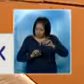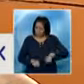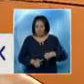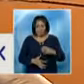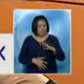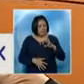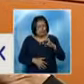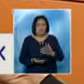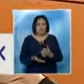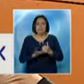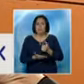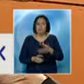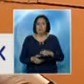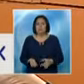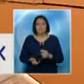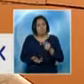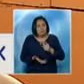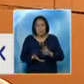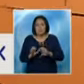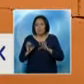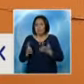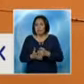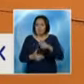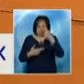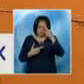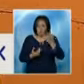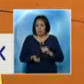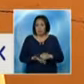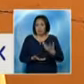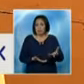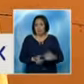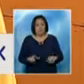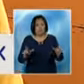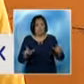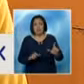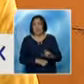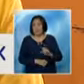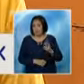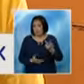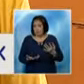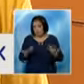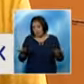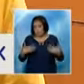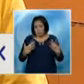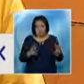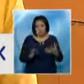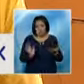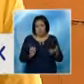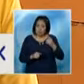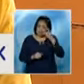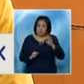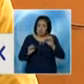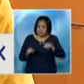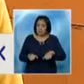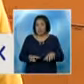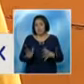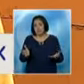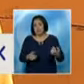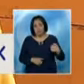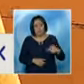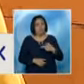tratar de aportar un granito de arena con el equipo del noticiero y la fuerza de Latina a ver si podíamos hacer algo por ella. Yo creo que se hizo y uno